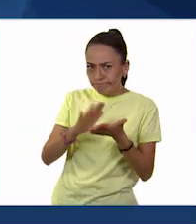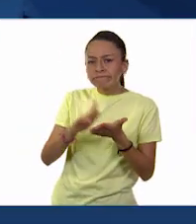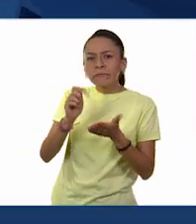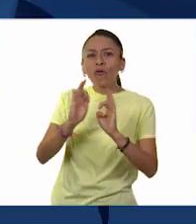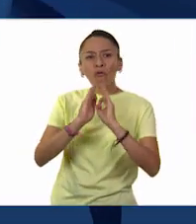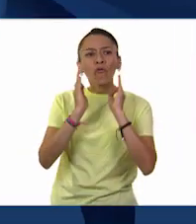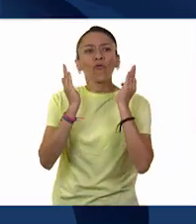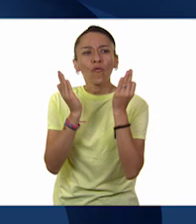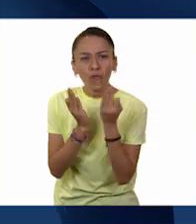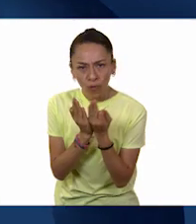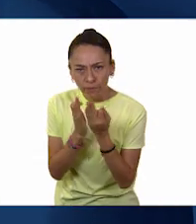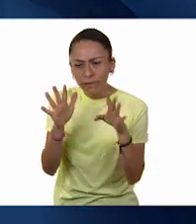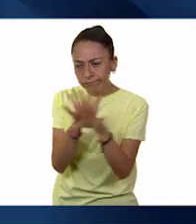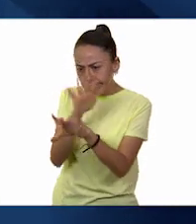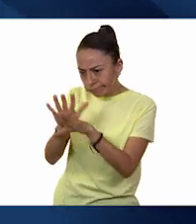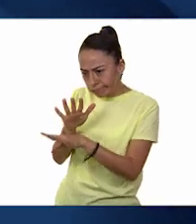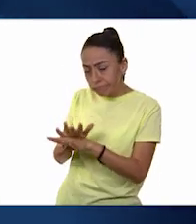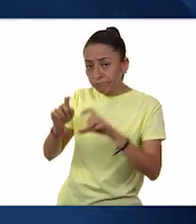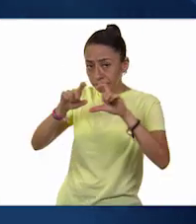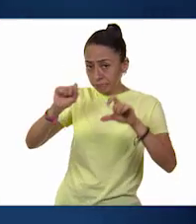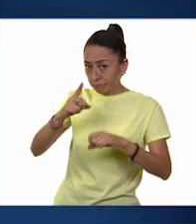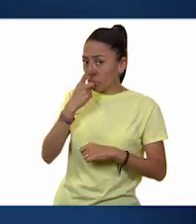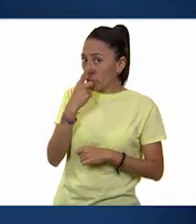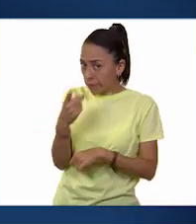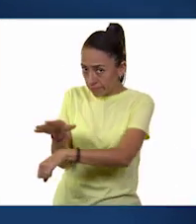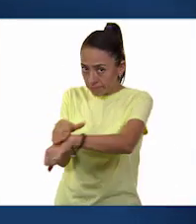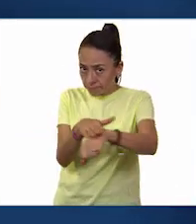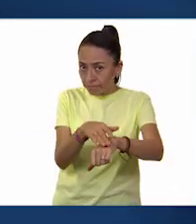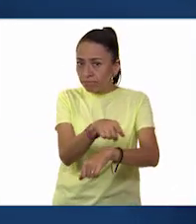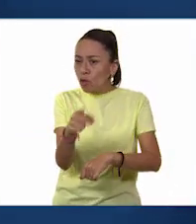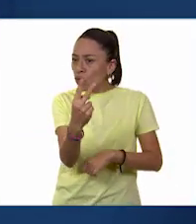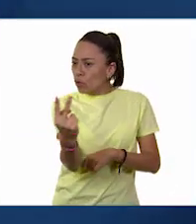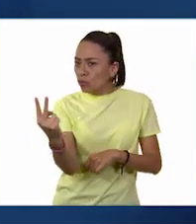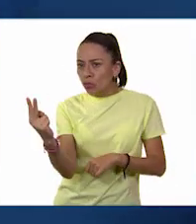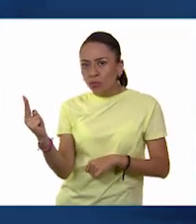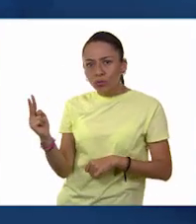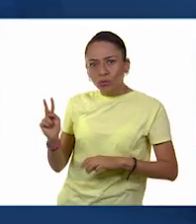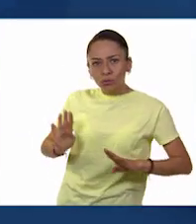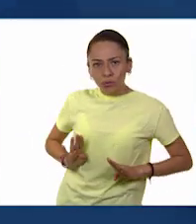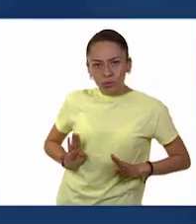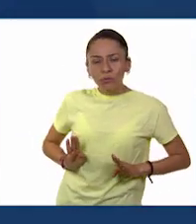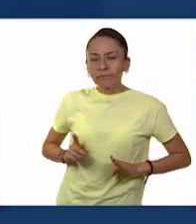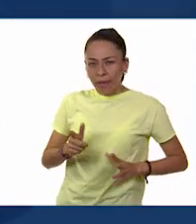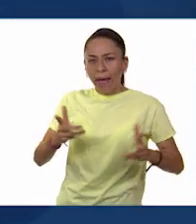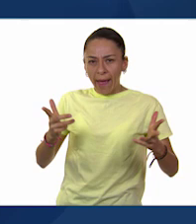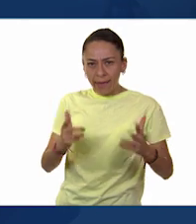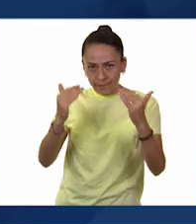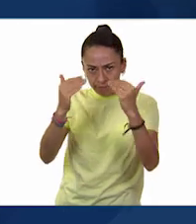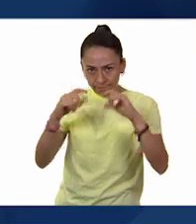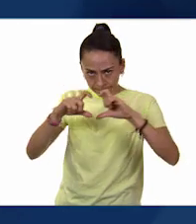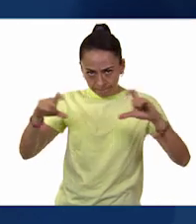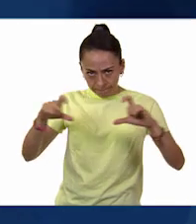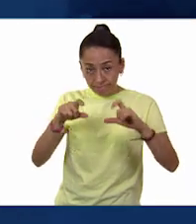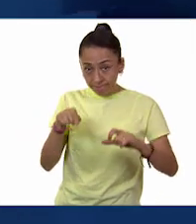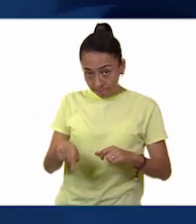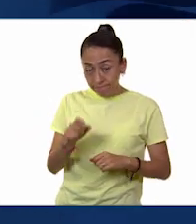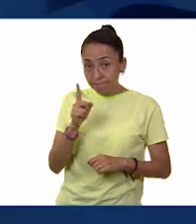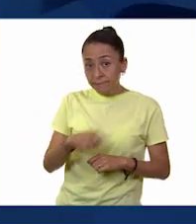figuras. Consigna. En parejas, hagan lo que se indica a continuación. Recorten los rombos de la